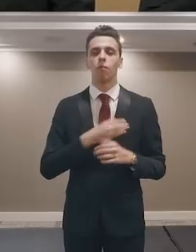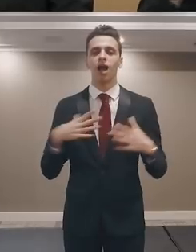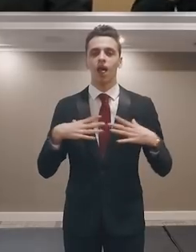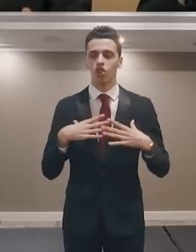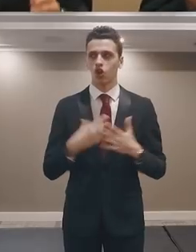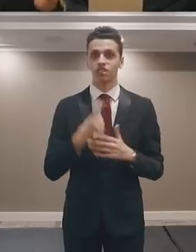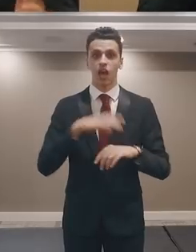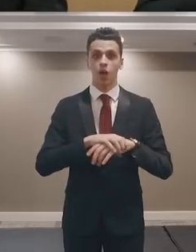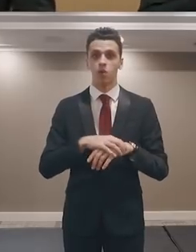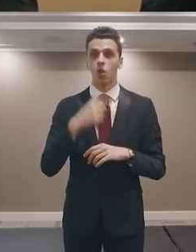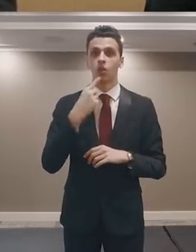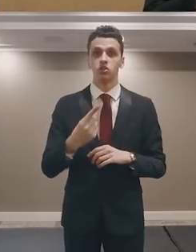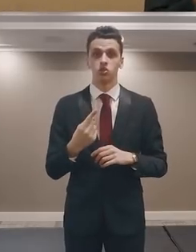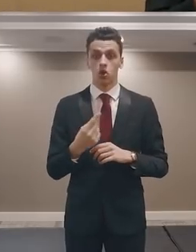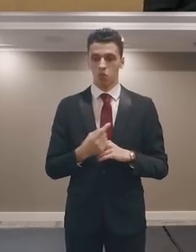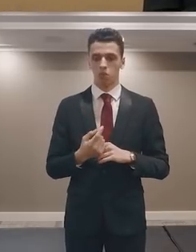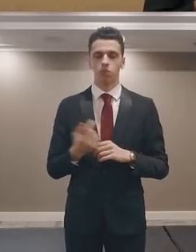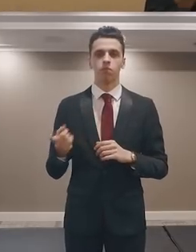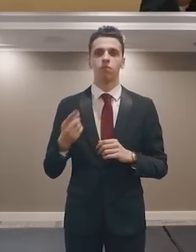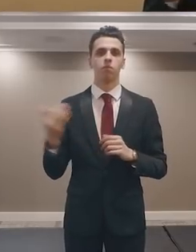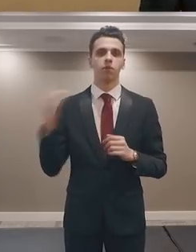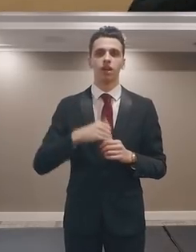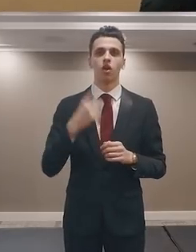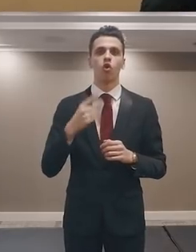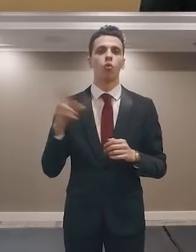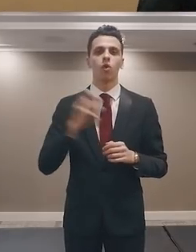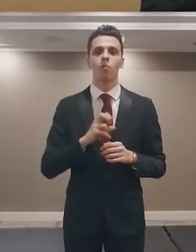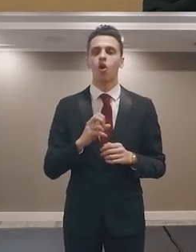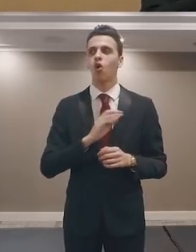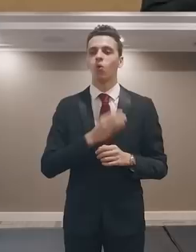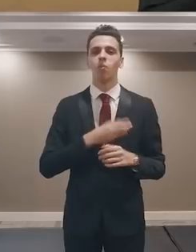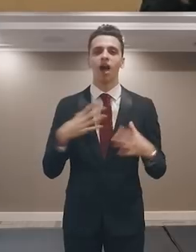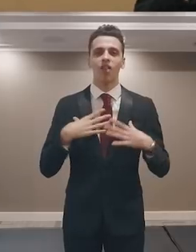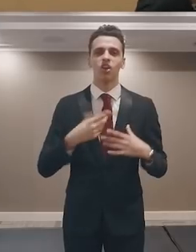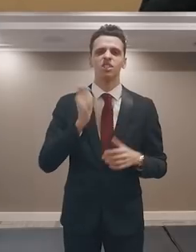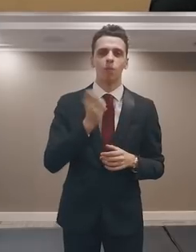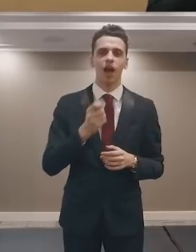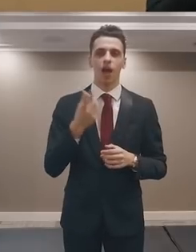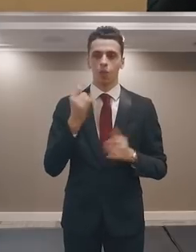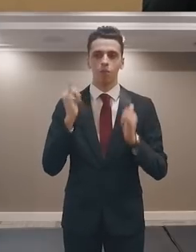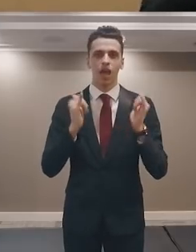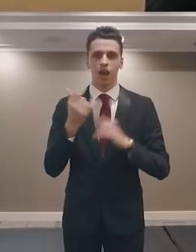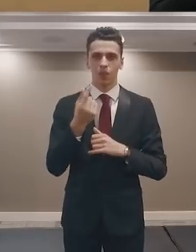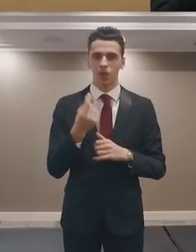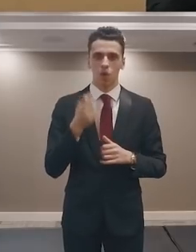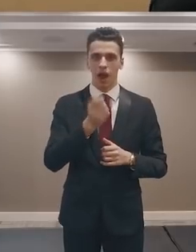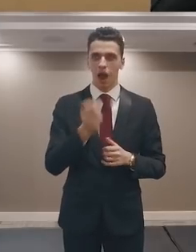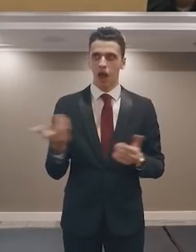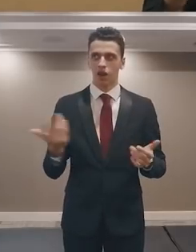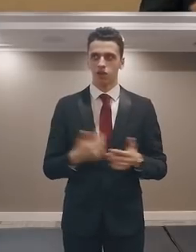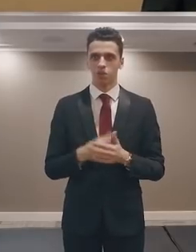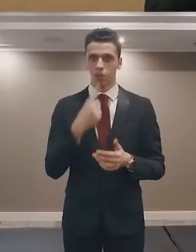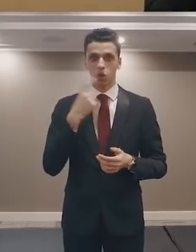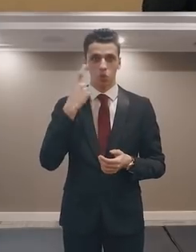juanra hay un club que te pagan por viajar y ganar dinero elige imposible dónde está el truco es imposible donde esto como dicen en colombia de